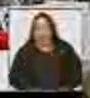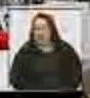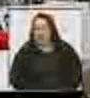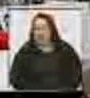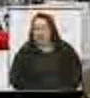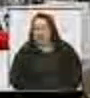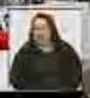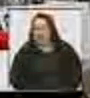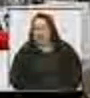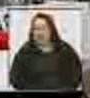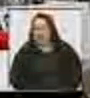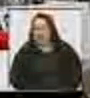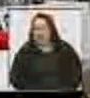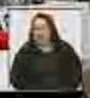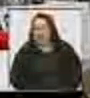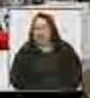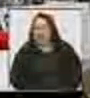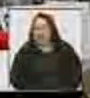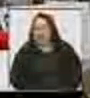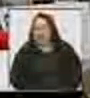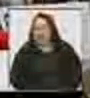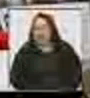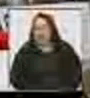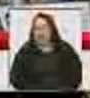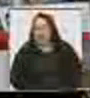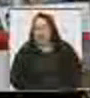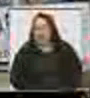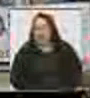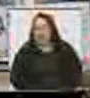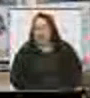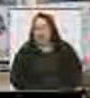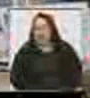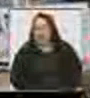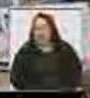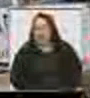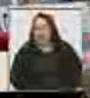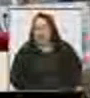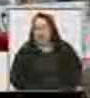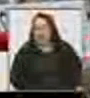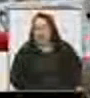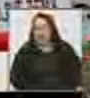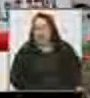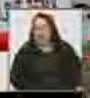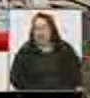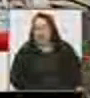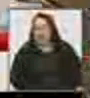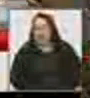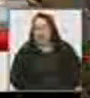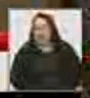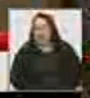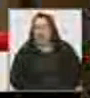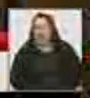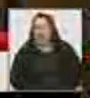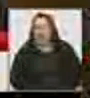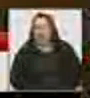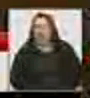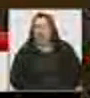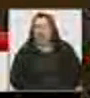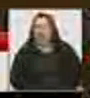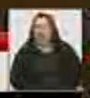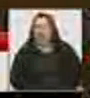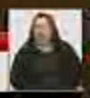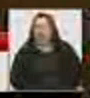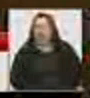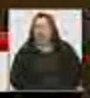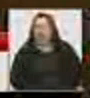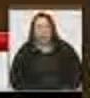año, puedan acceder a este régimen, presidente. Gracias. Muchas gracias. Adelante, congresista Torres. Gracias,